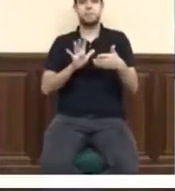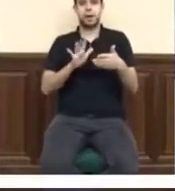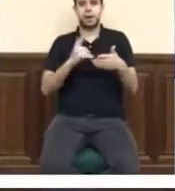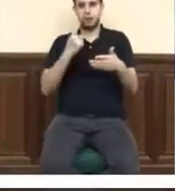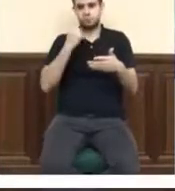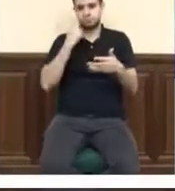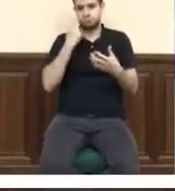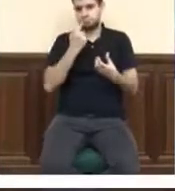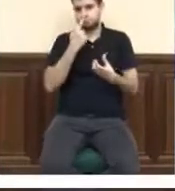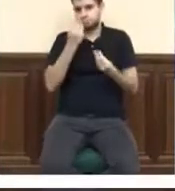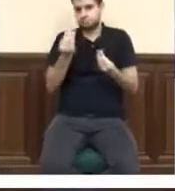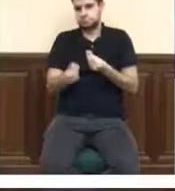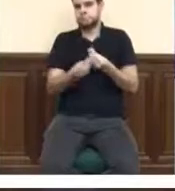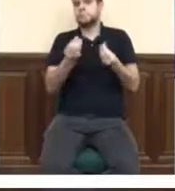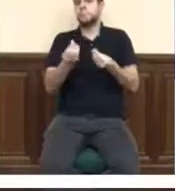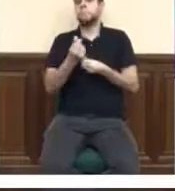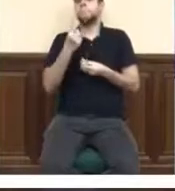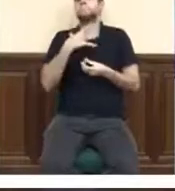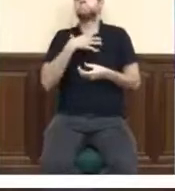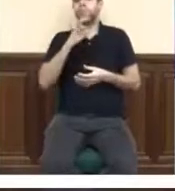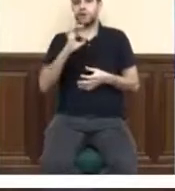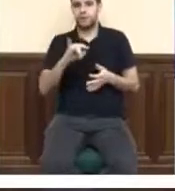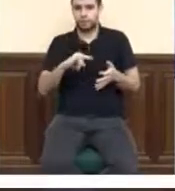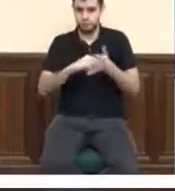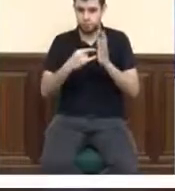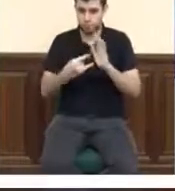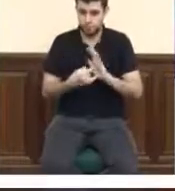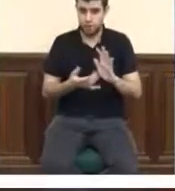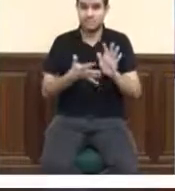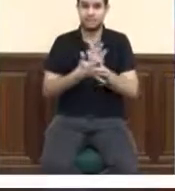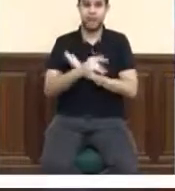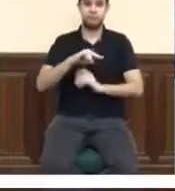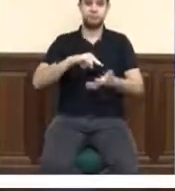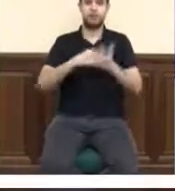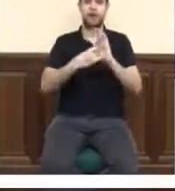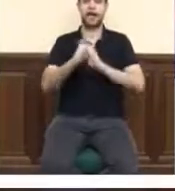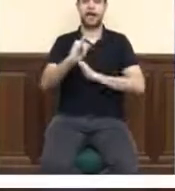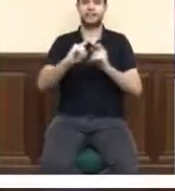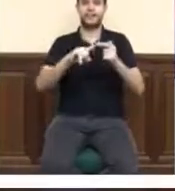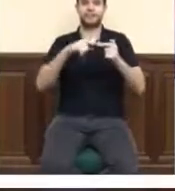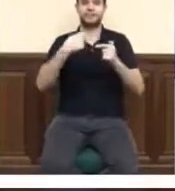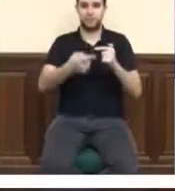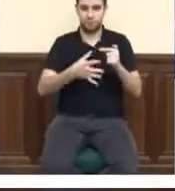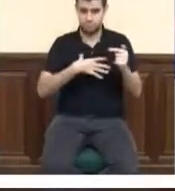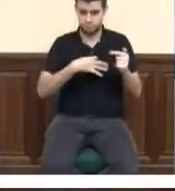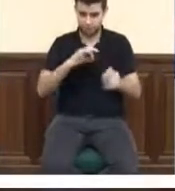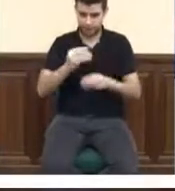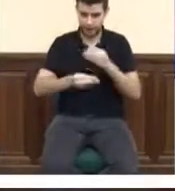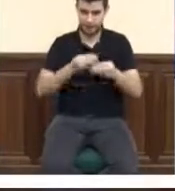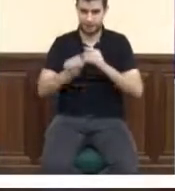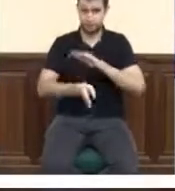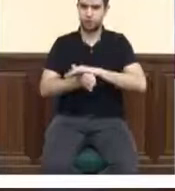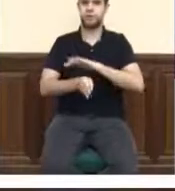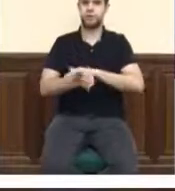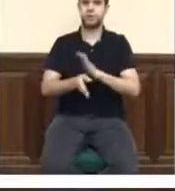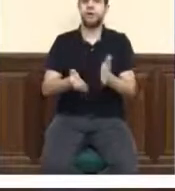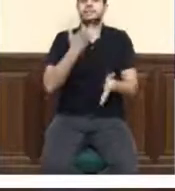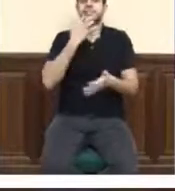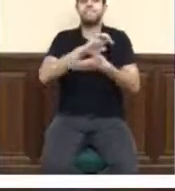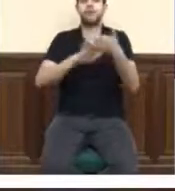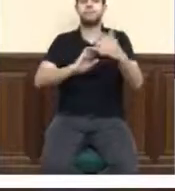se pueden resolver y que, por tanto, se podría llevar a cabo. Si hay un informe técnico en su momento que nos quita la razón,